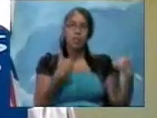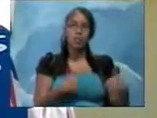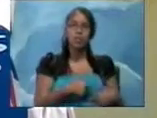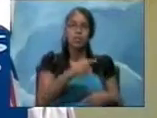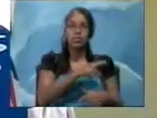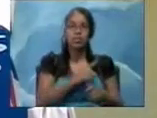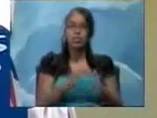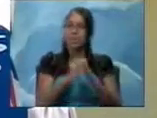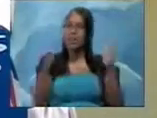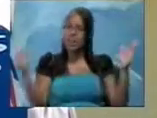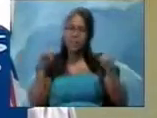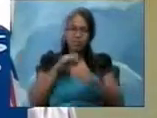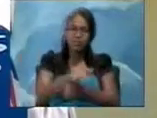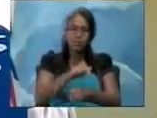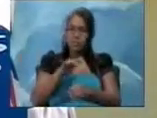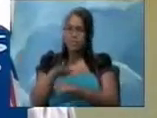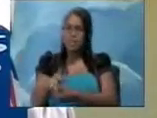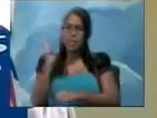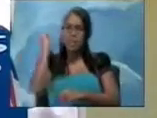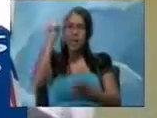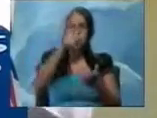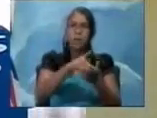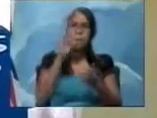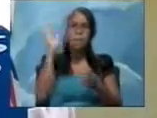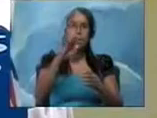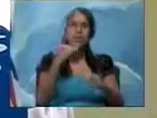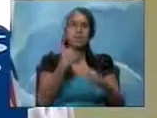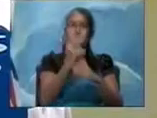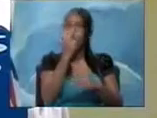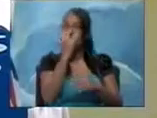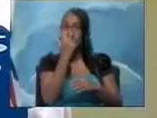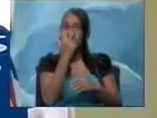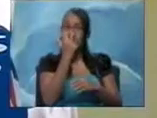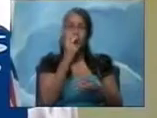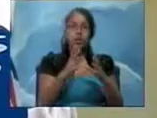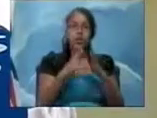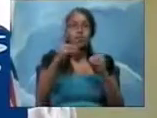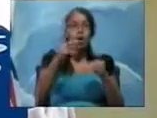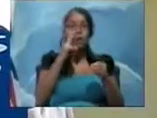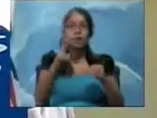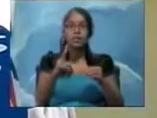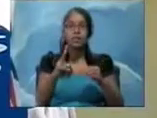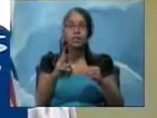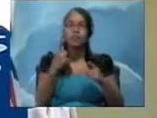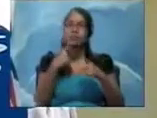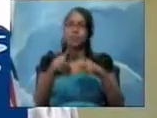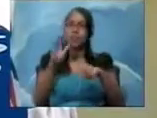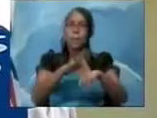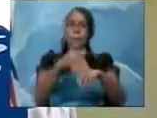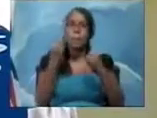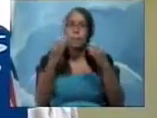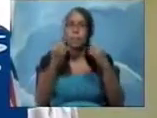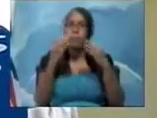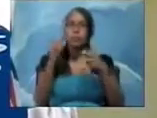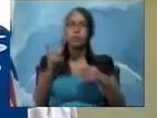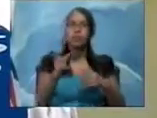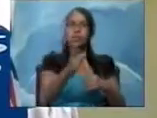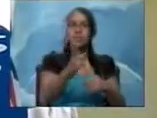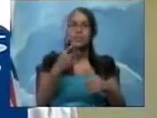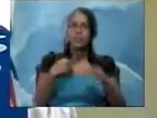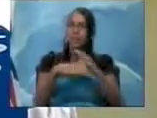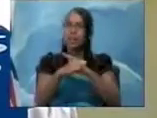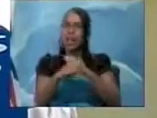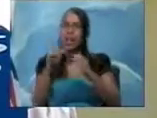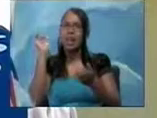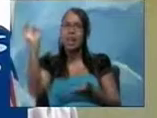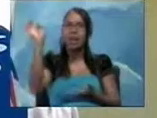gran multitud que habían venido como curiosos a ver un espectáculo porque hay mucha gente que se acerca a las campañas que se